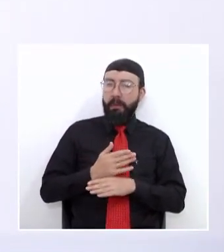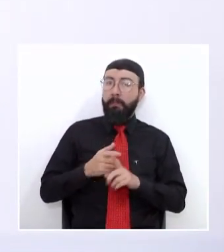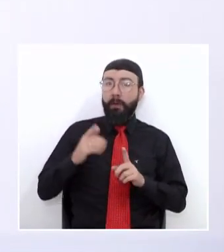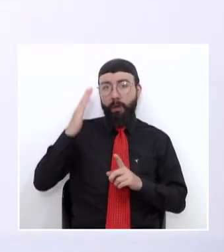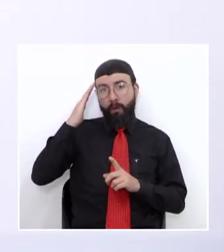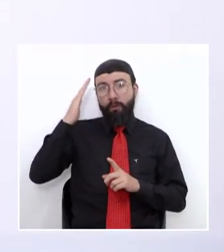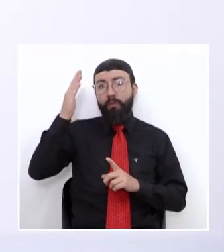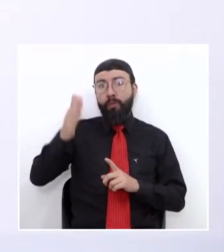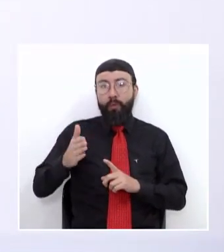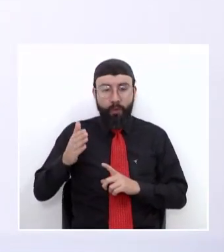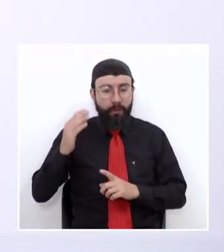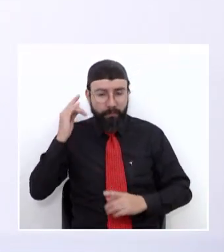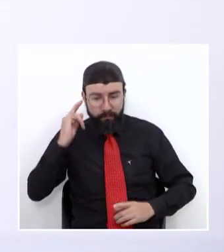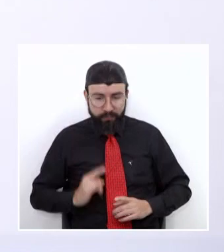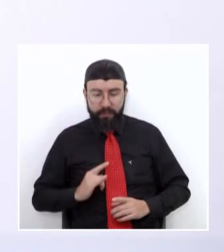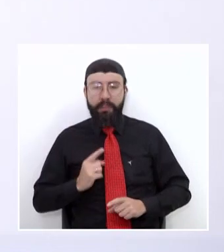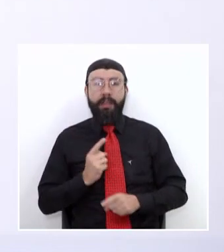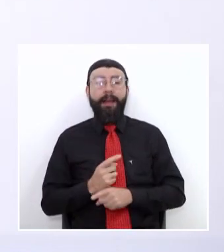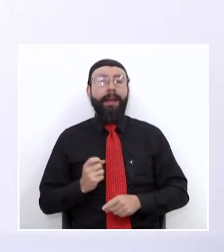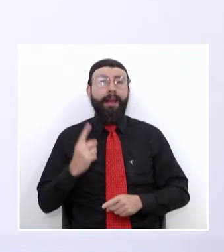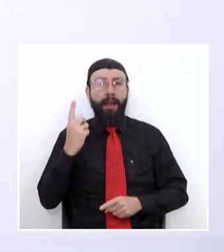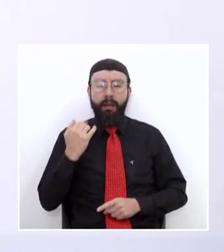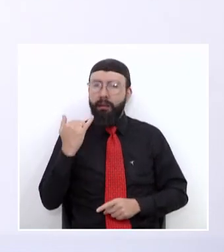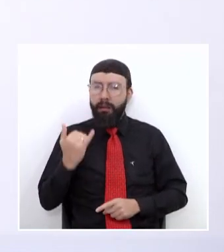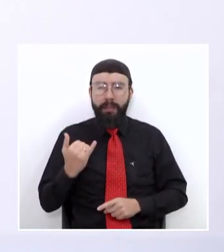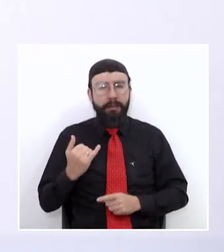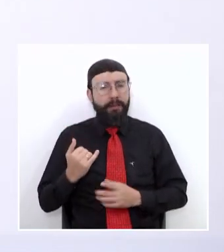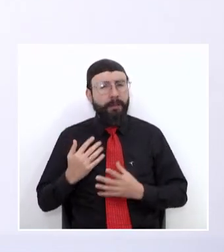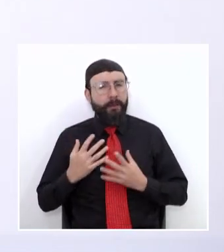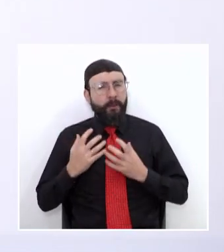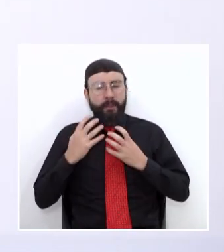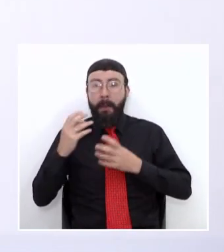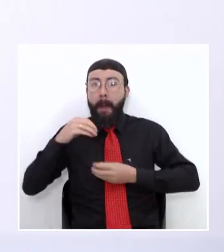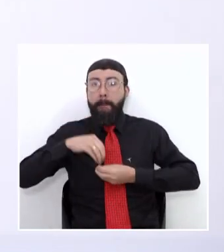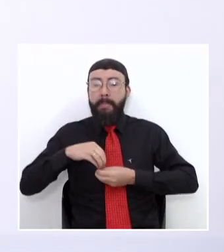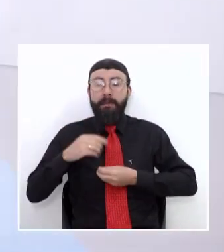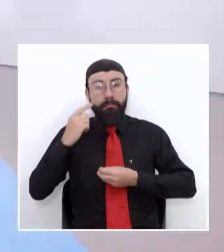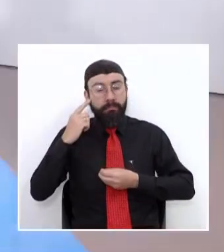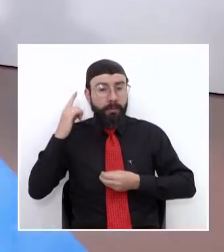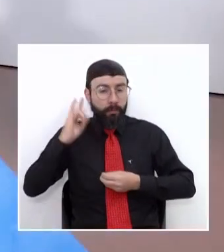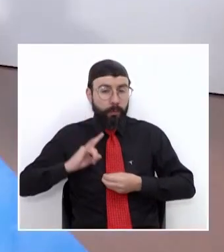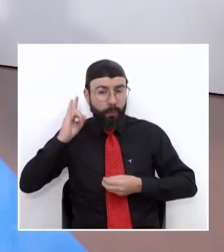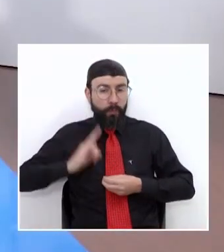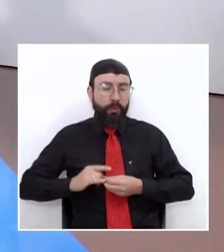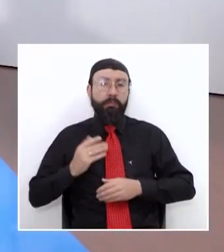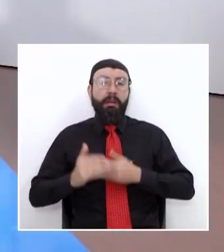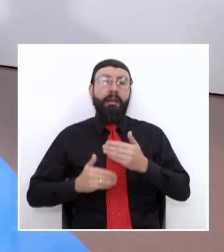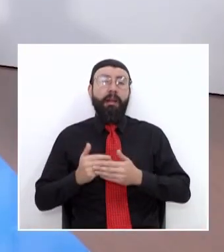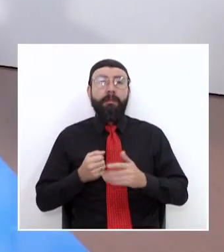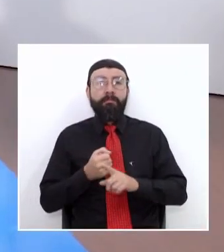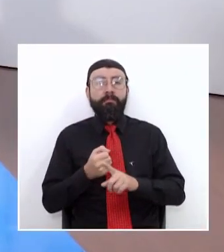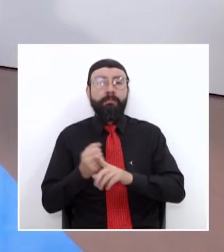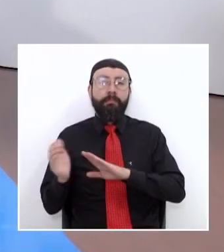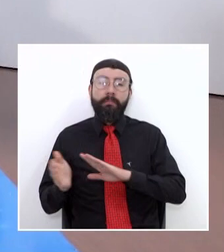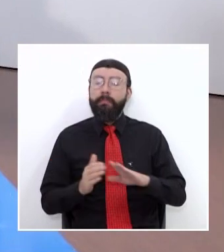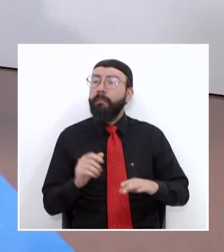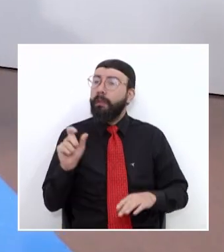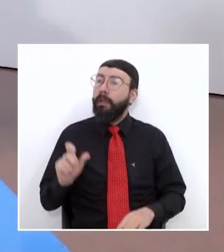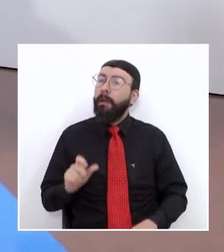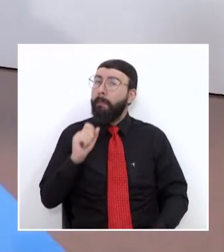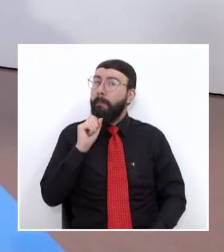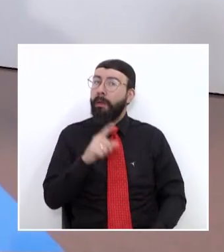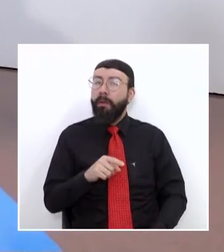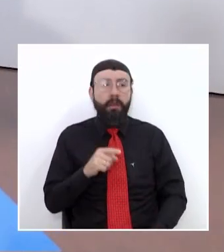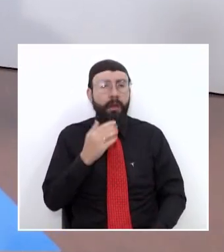haber una respuesta, ¿sí? Porque lo que hace es estresar las respuestas de los procesos de enfermedad. Joe Rincón pregunta que si está